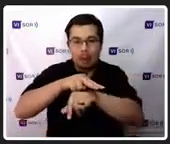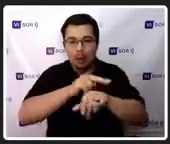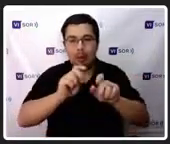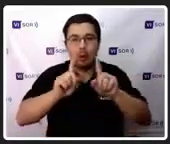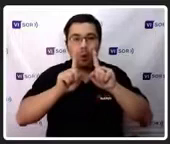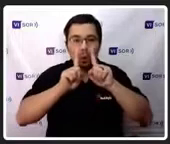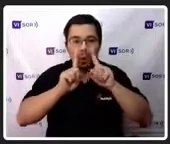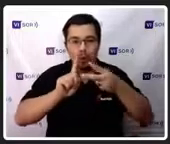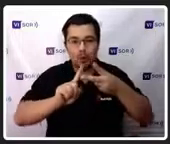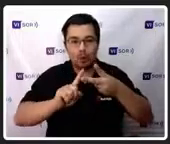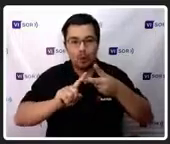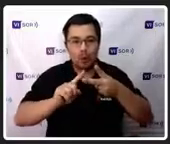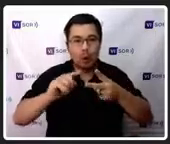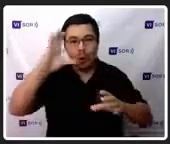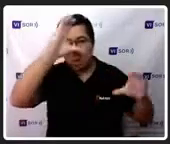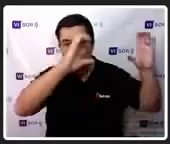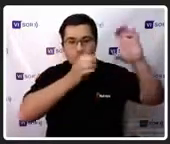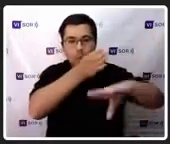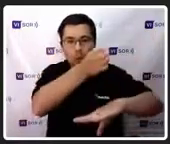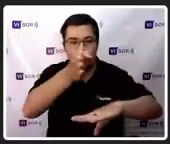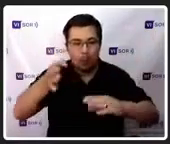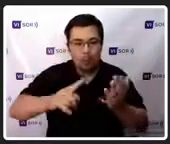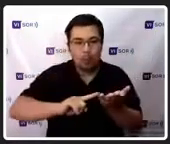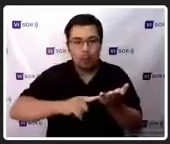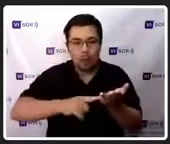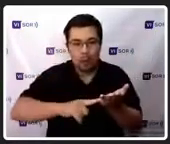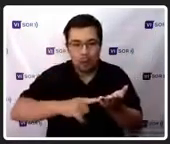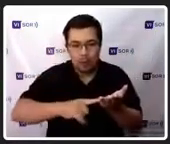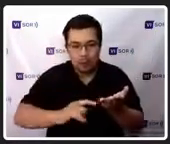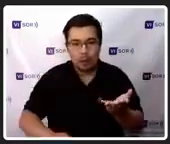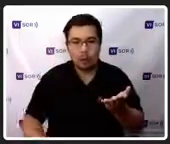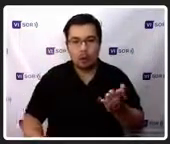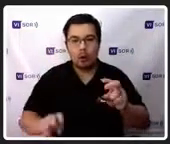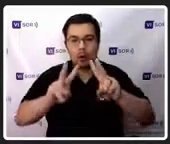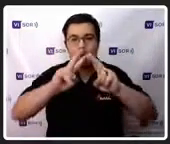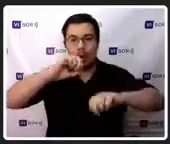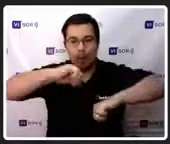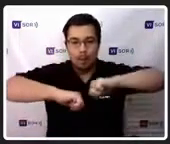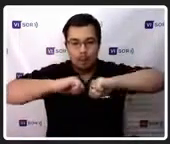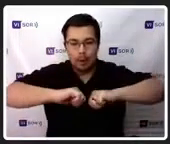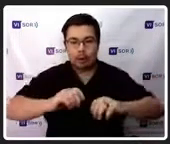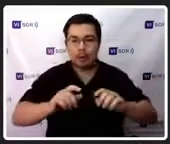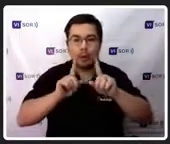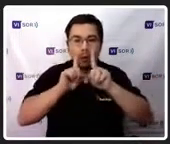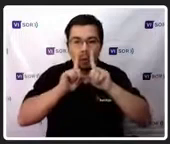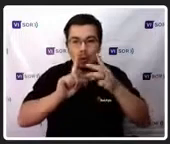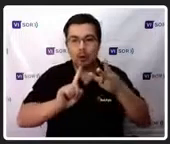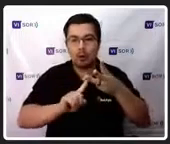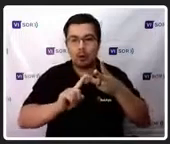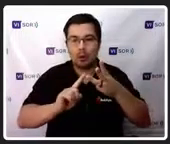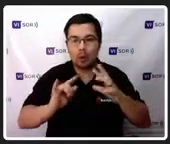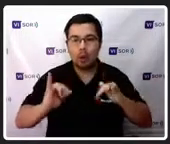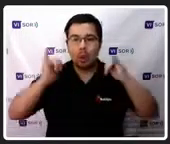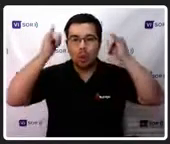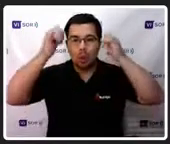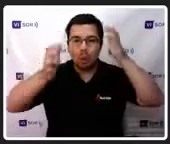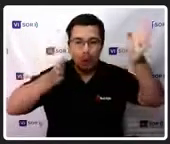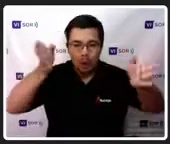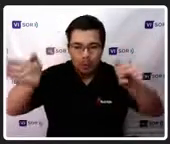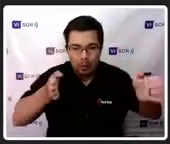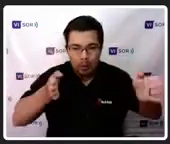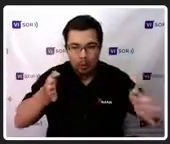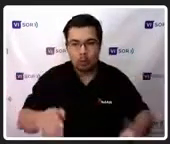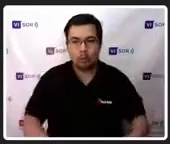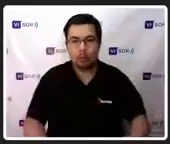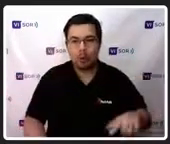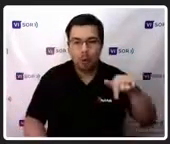y tenemos turismo de aventura. Y hoy día vamos a hablar de turismo y hotelería, ¿ya? Es un